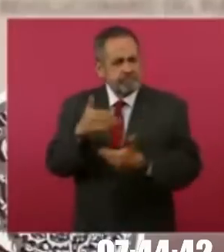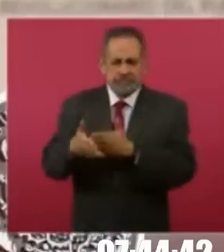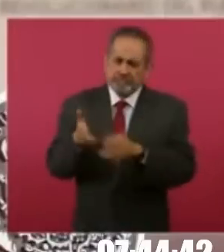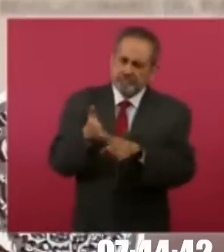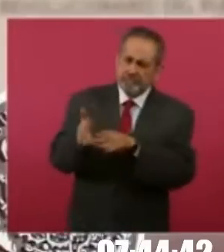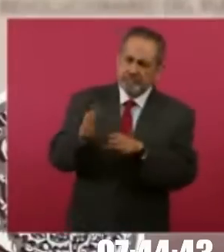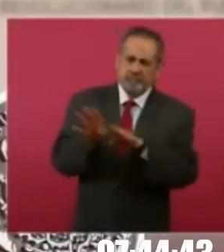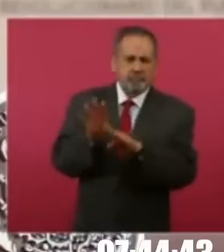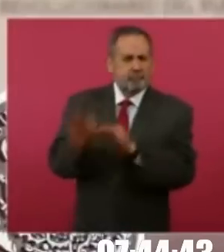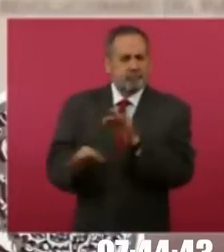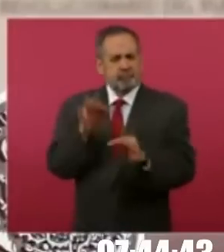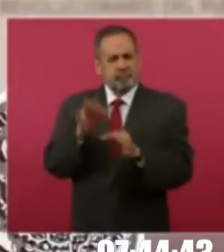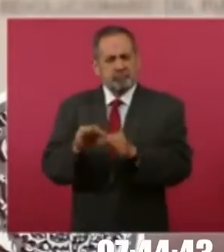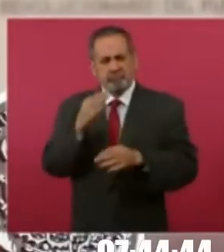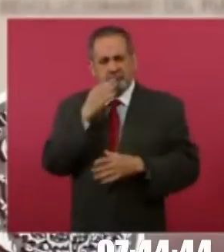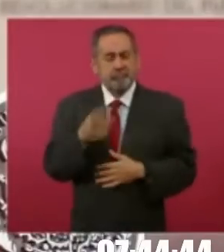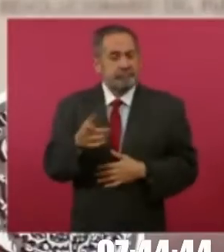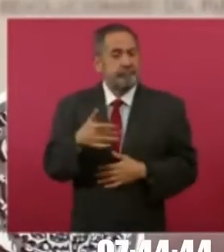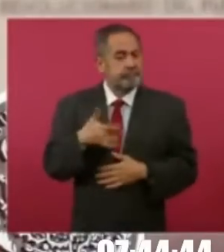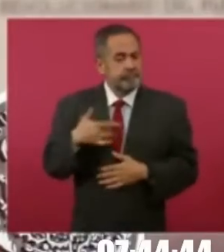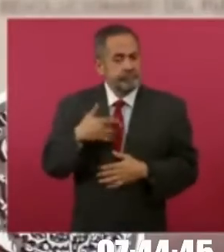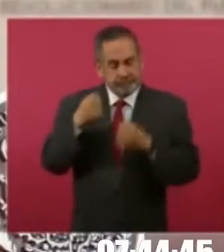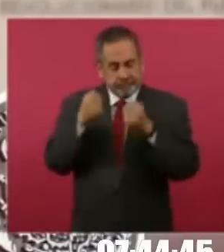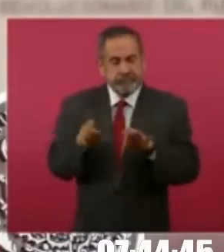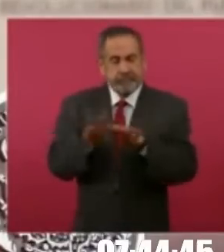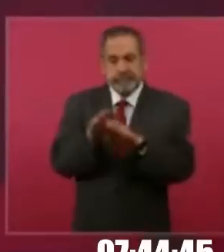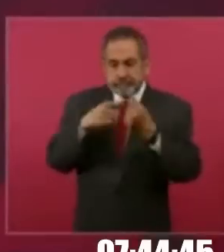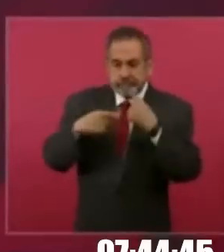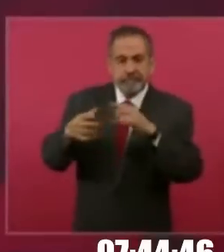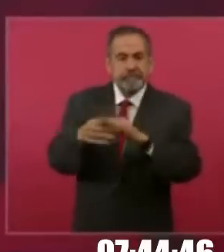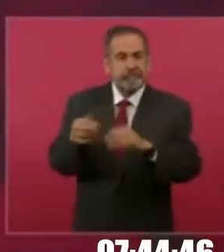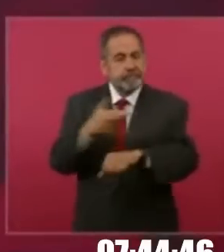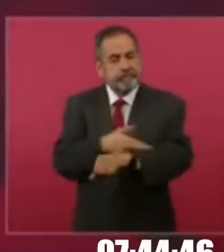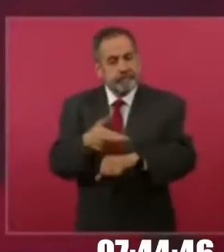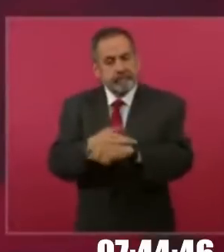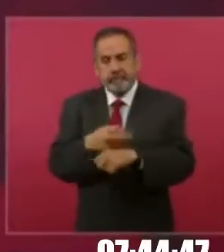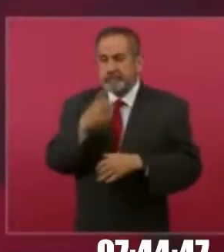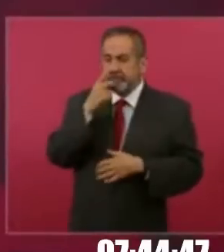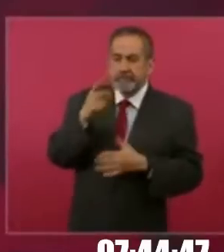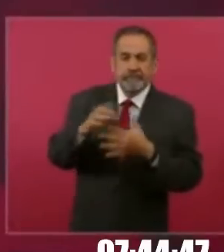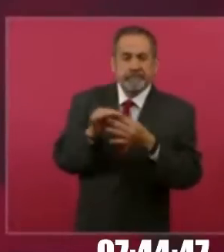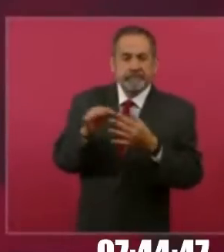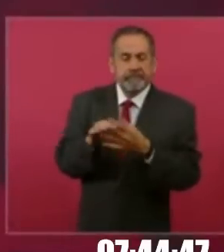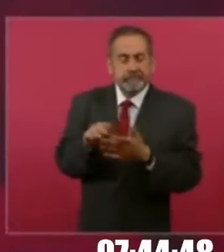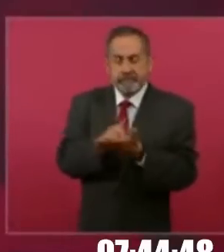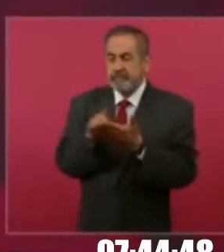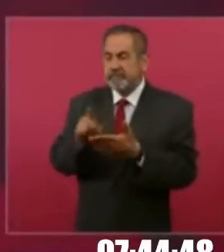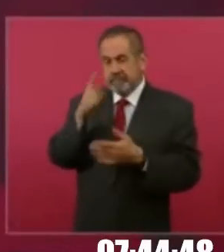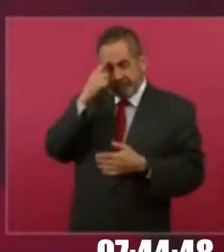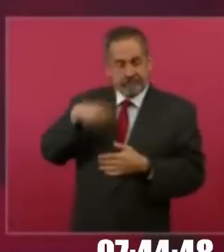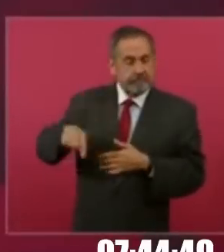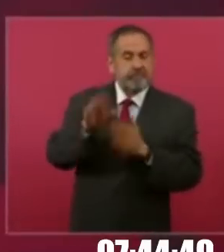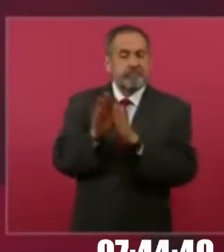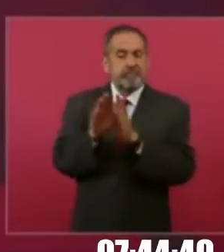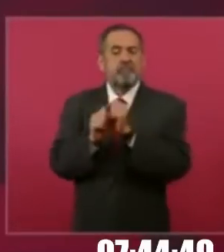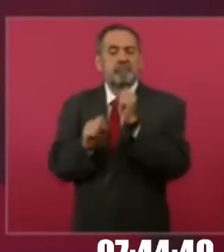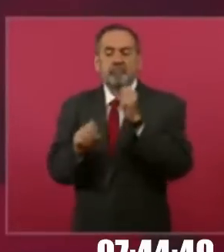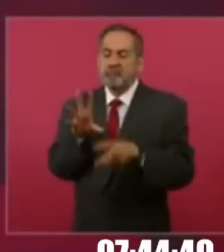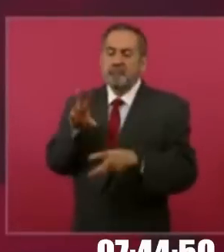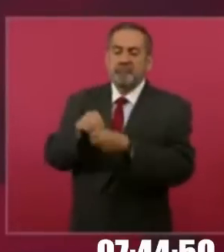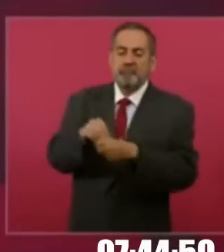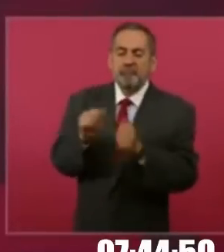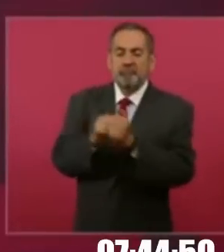ruta correcta estoy segura que por este camino pronto el derecho a la salud consagrado en nuestra Constitución se